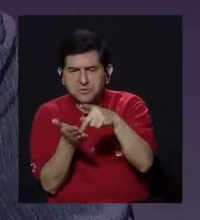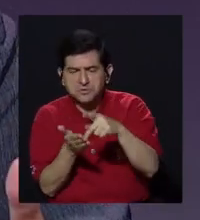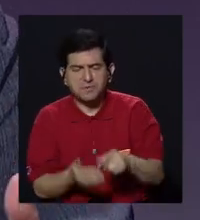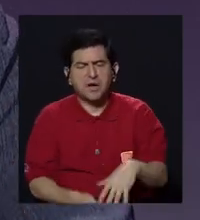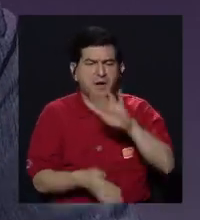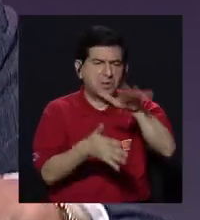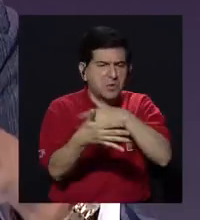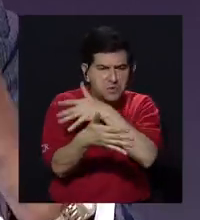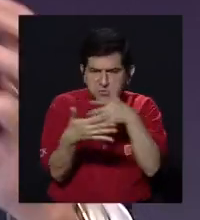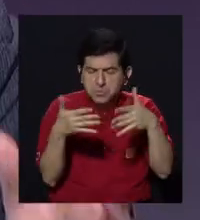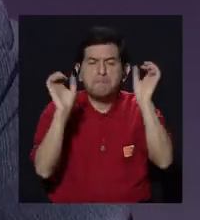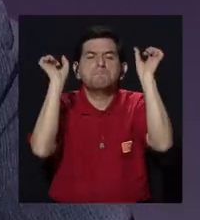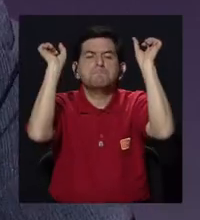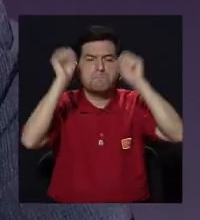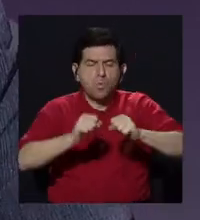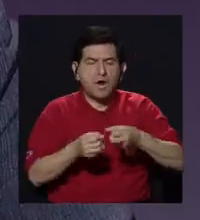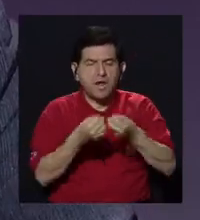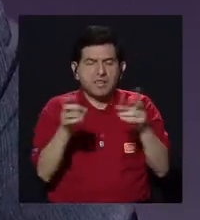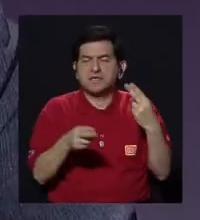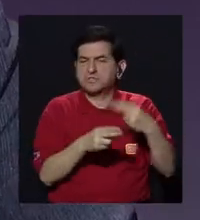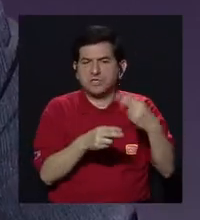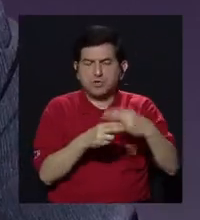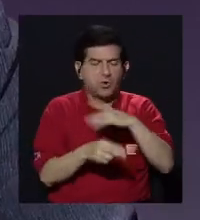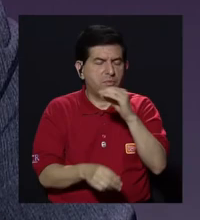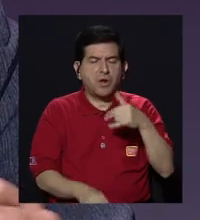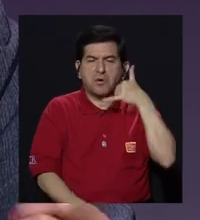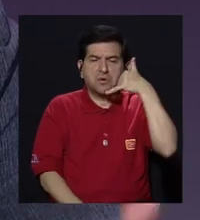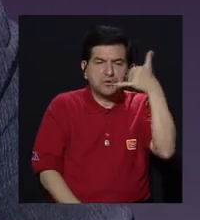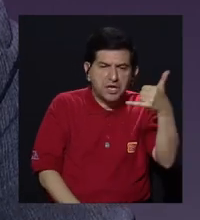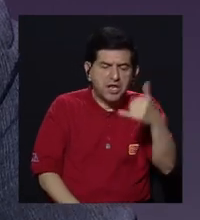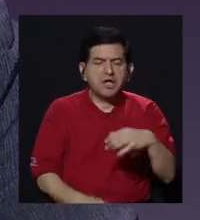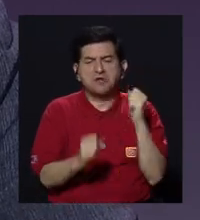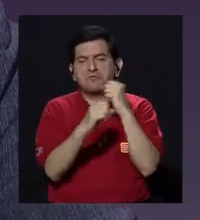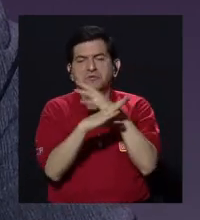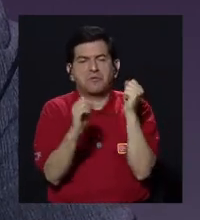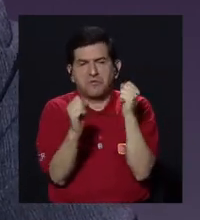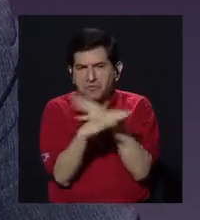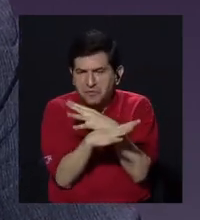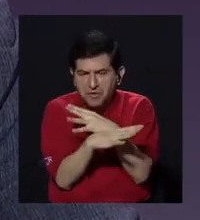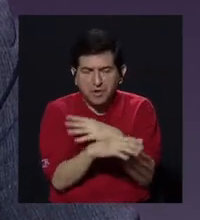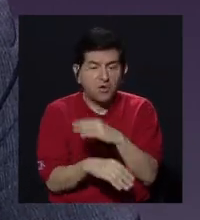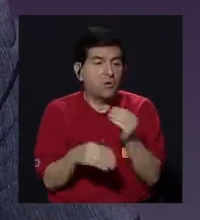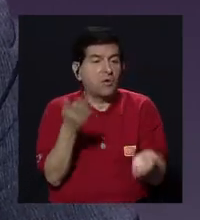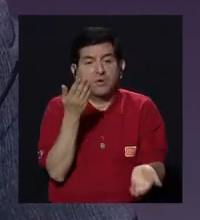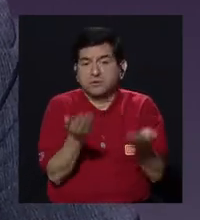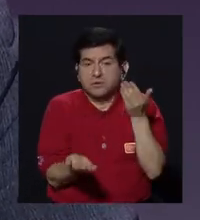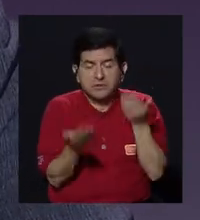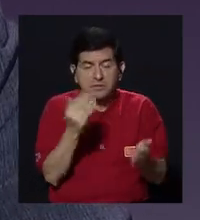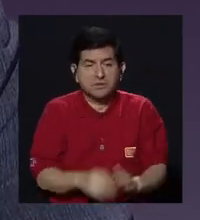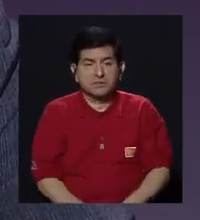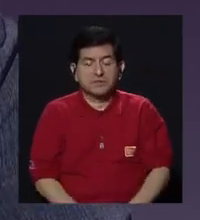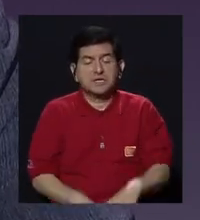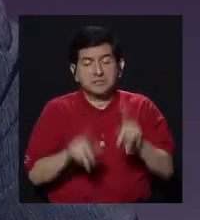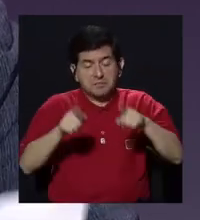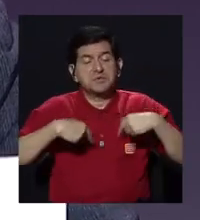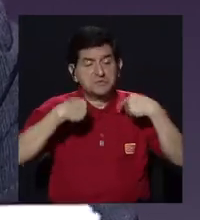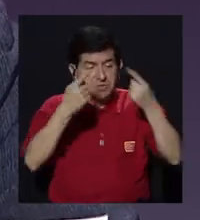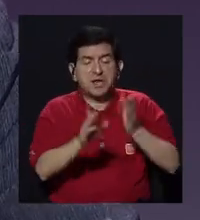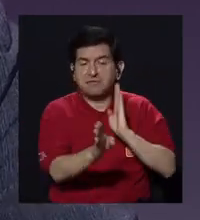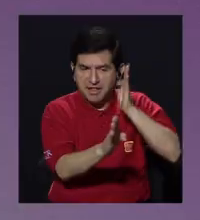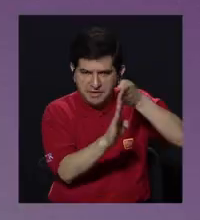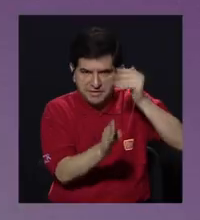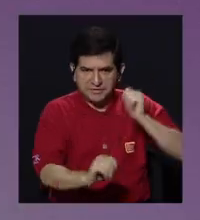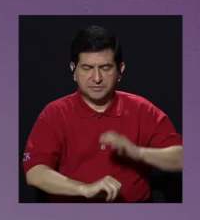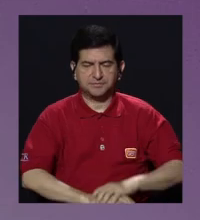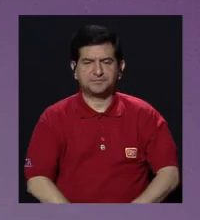con jornadas, sí puede ser anónimo y puede ser por teléfono, por correo o bien